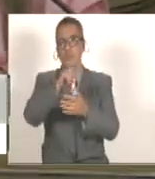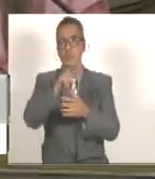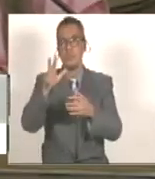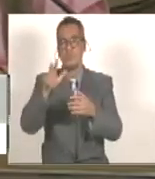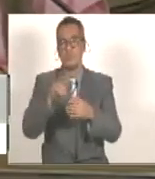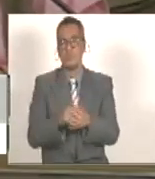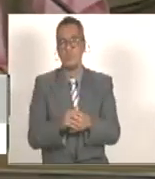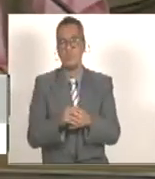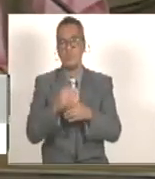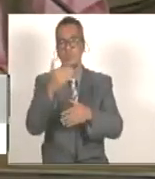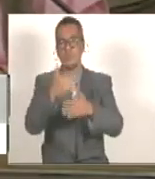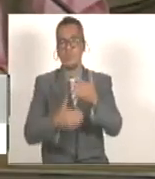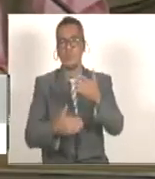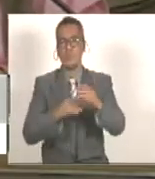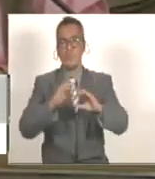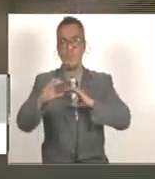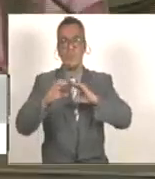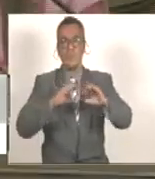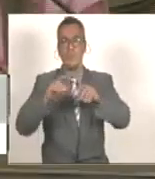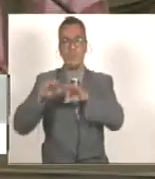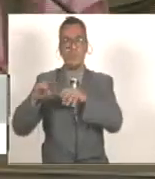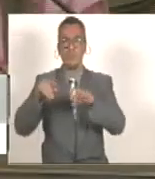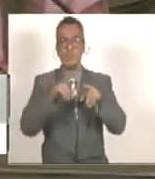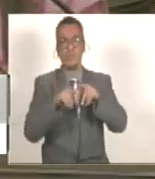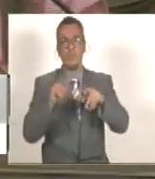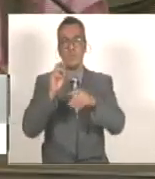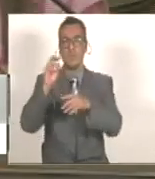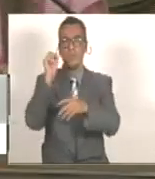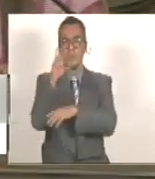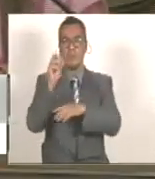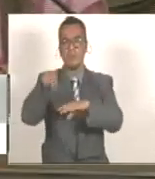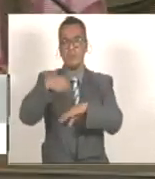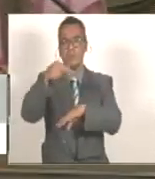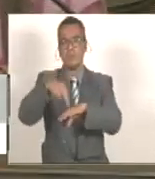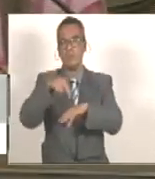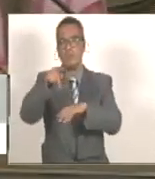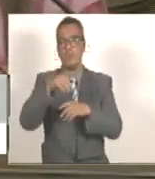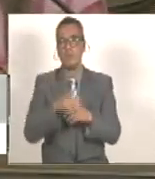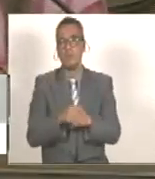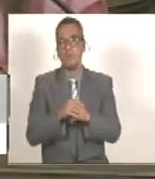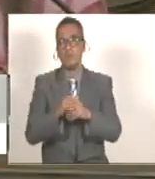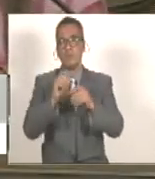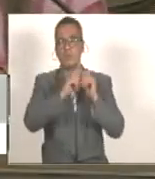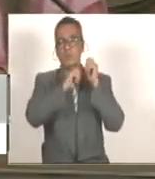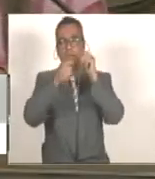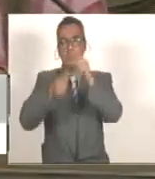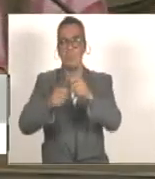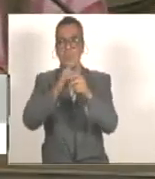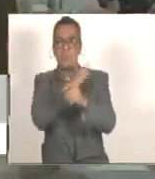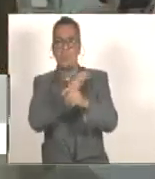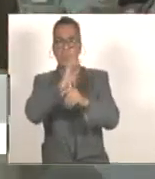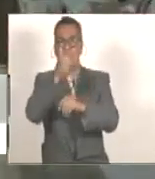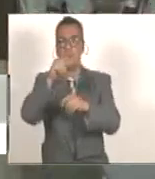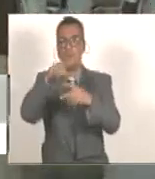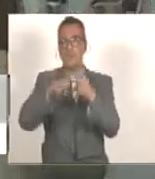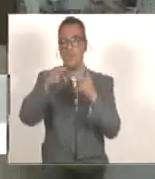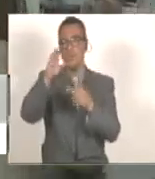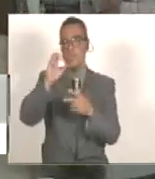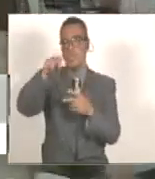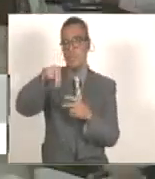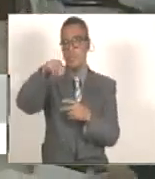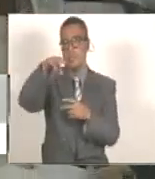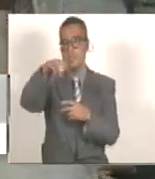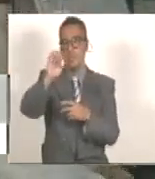cual presentó su renuncia como secretaria de la Asamblea Nacional en virtud de su designación como rectora principal del Consejo